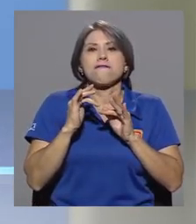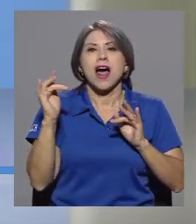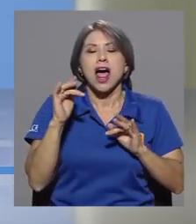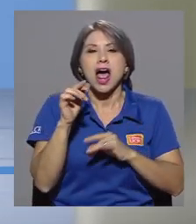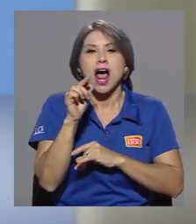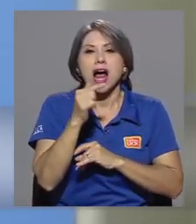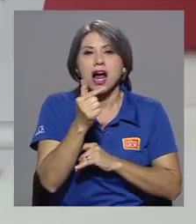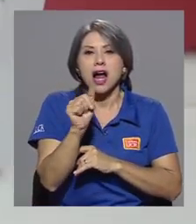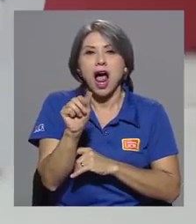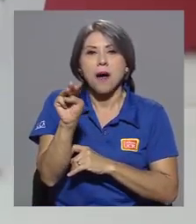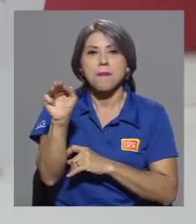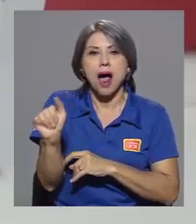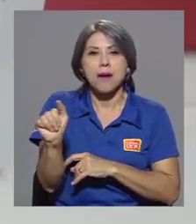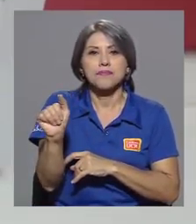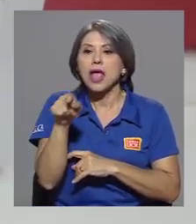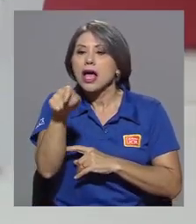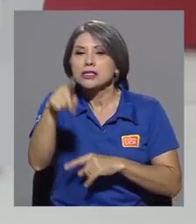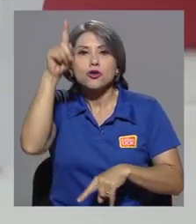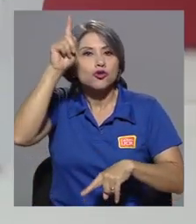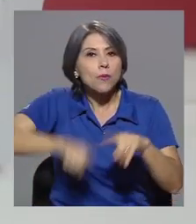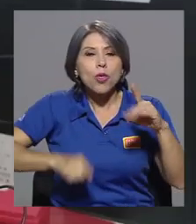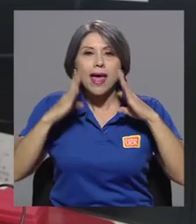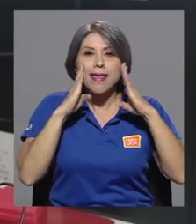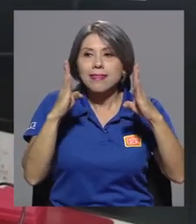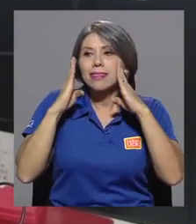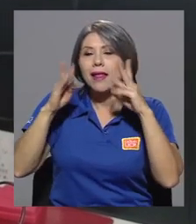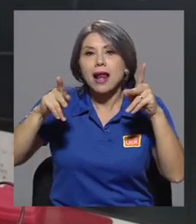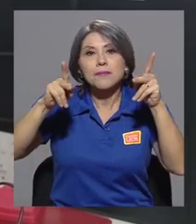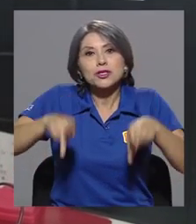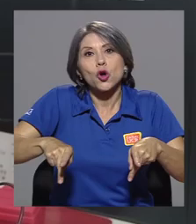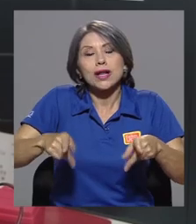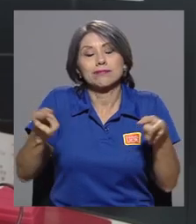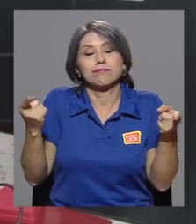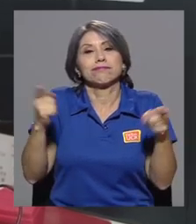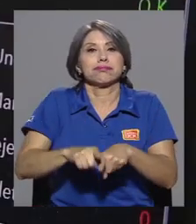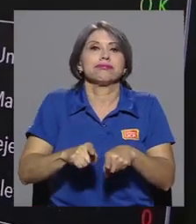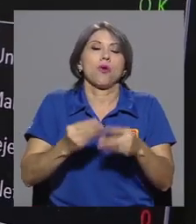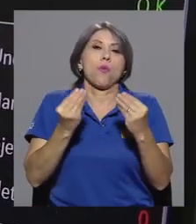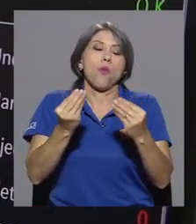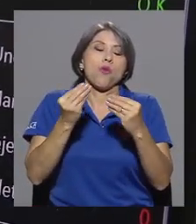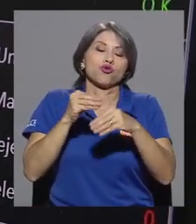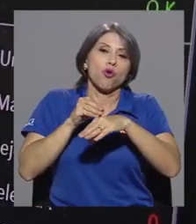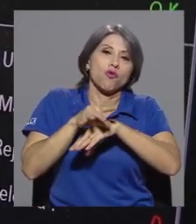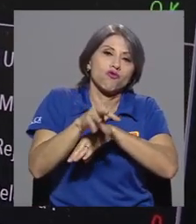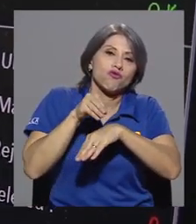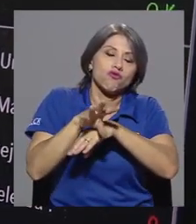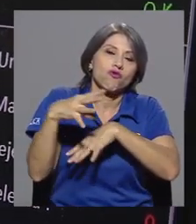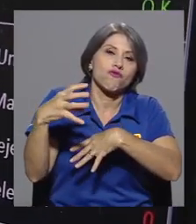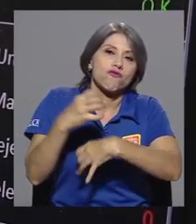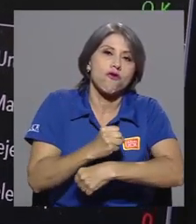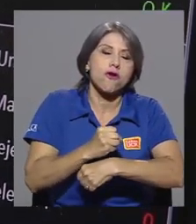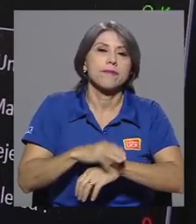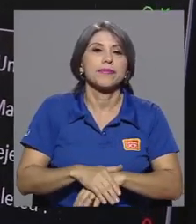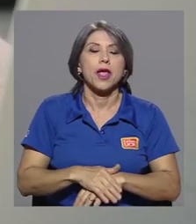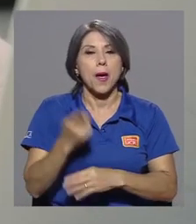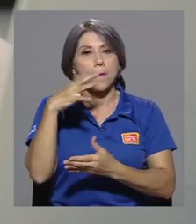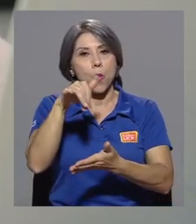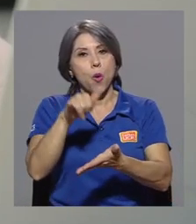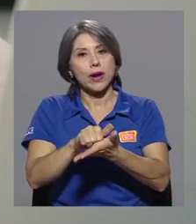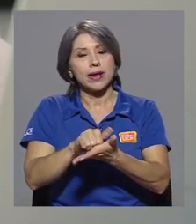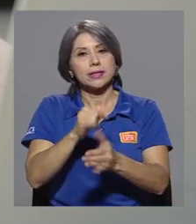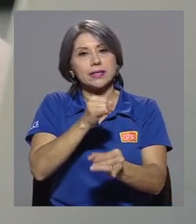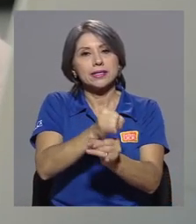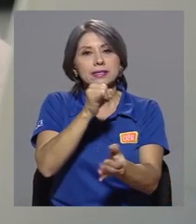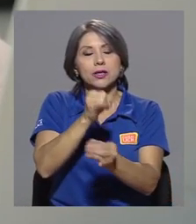cual imposibilitaba tratar a personas accidentalmente sobreexpuestas. Por eso, el Instituto